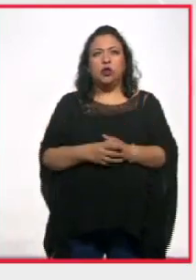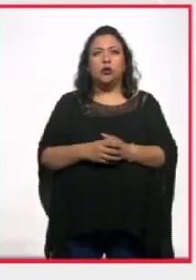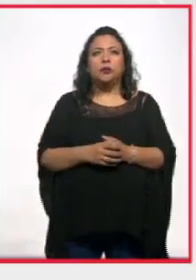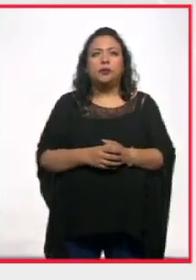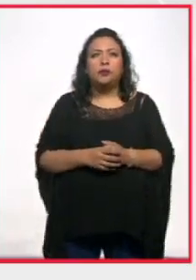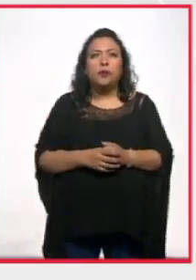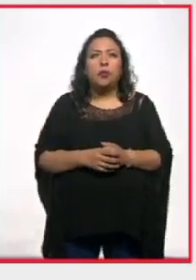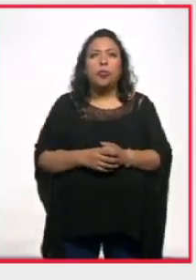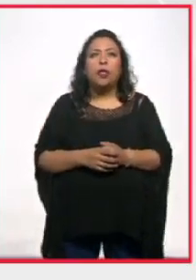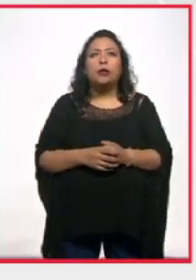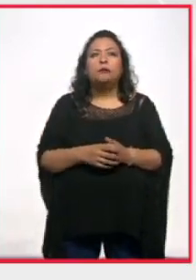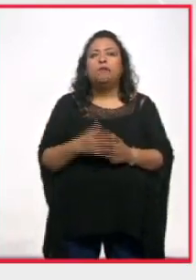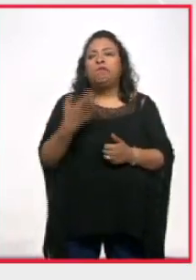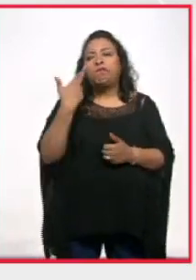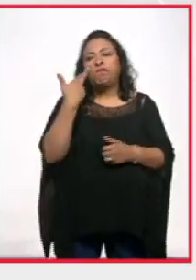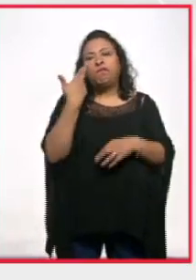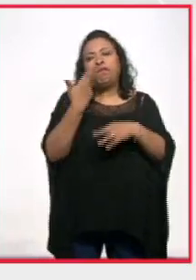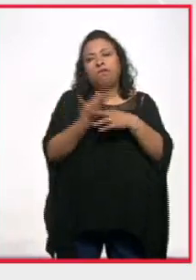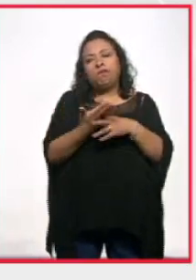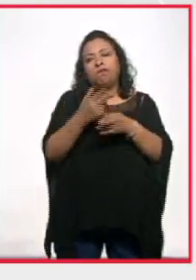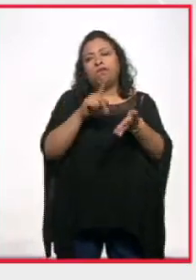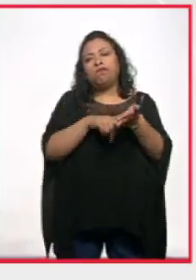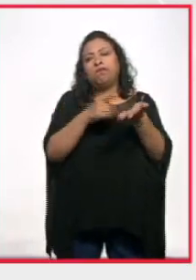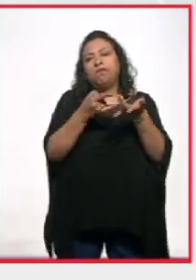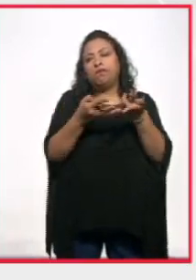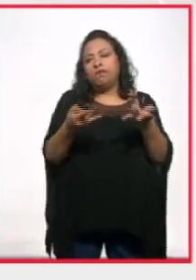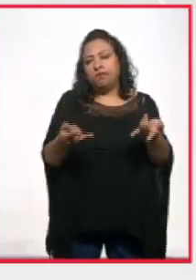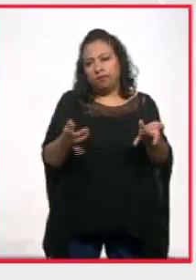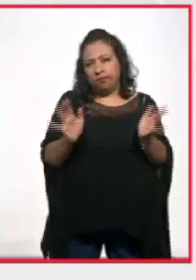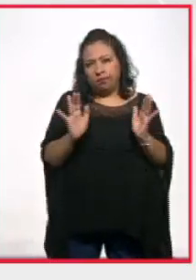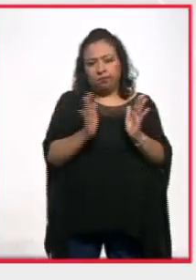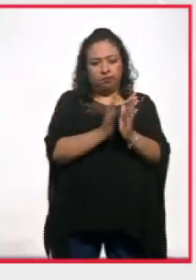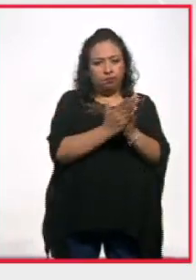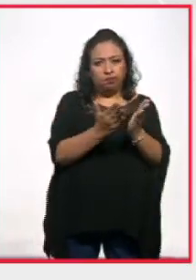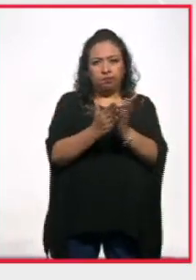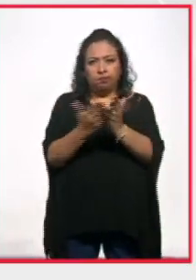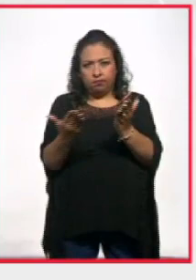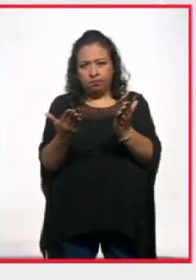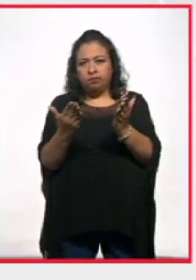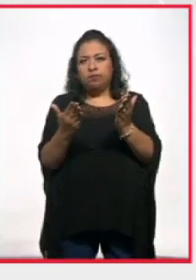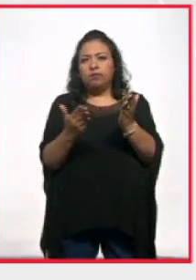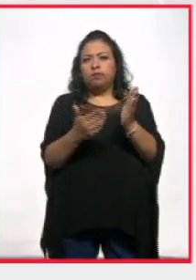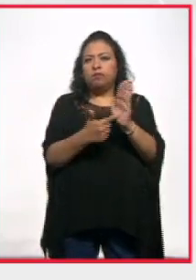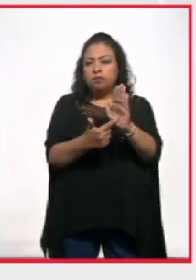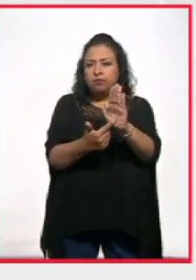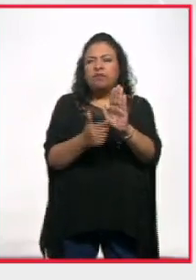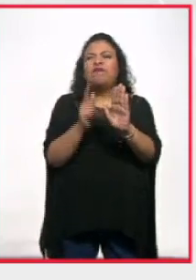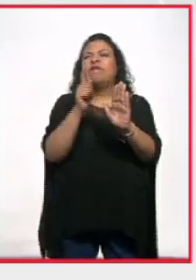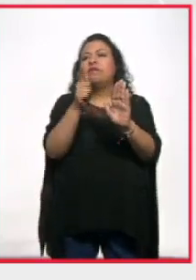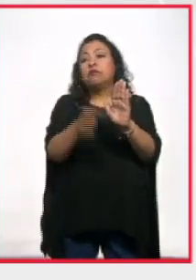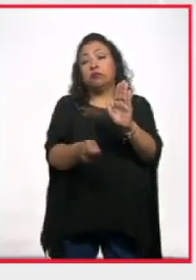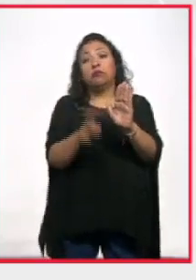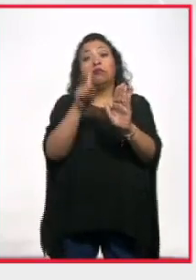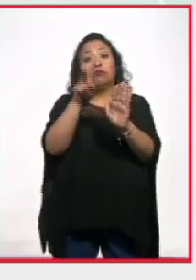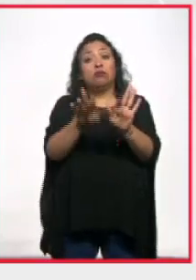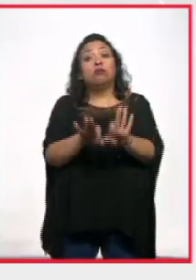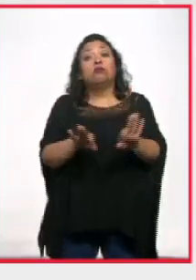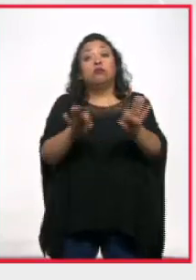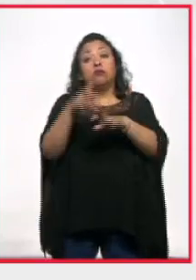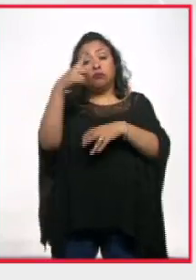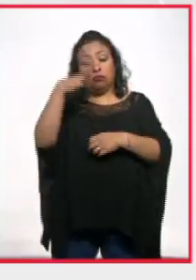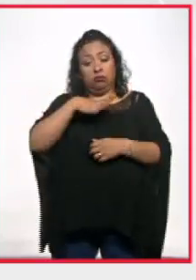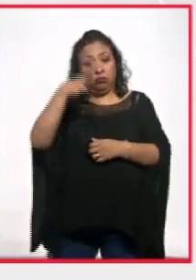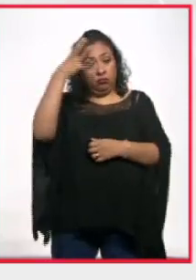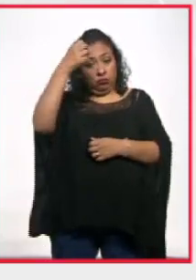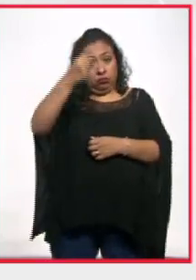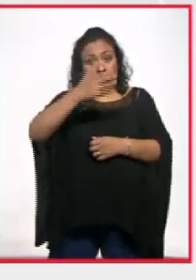El papel que la historia en los libros de texto ha cumplido ha sido determinante en la